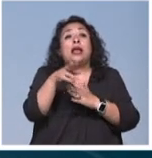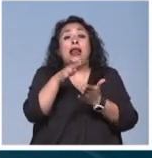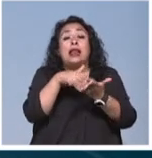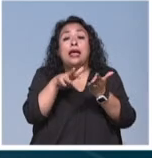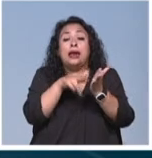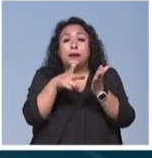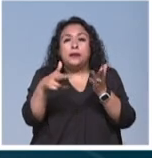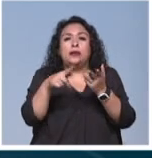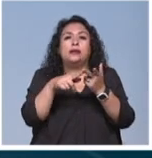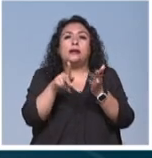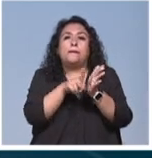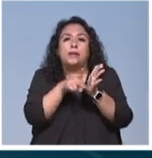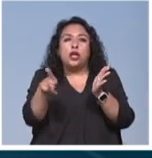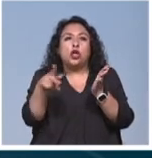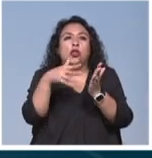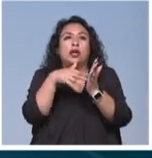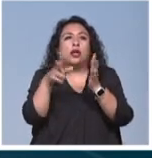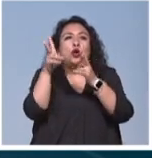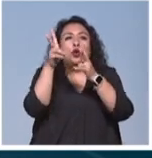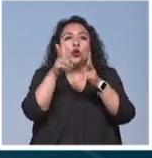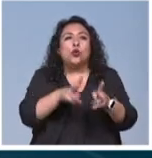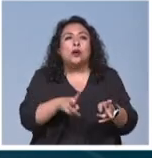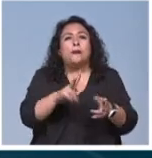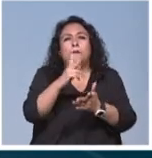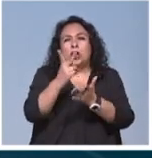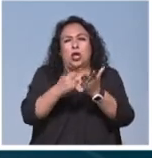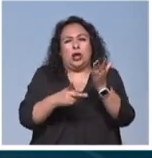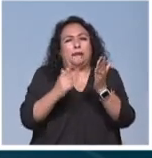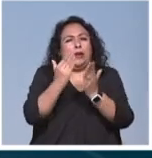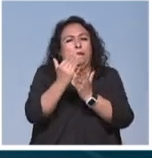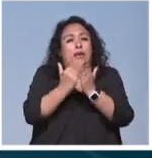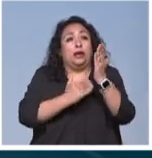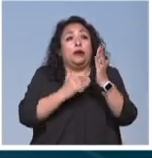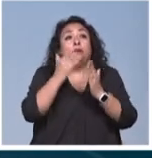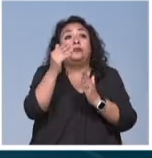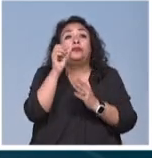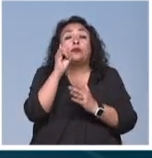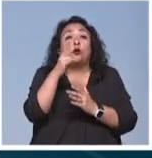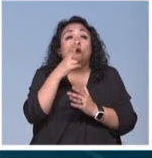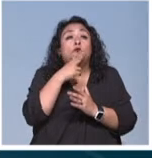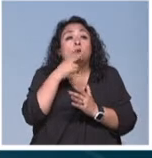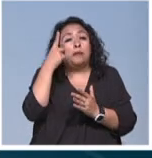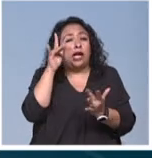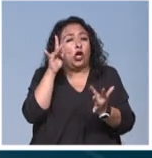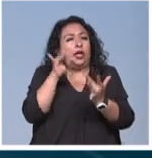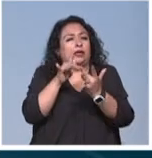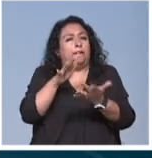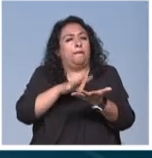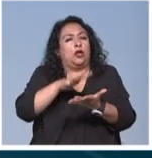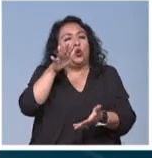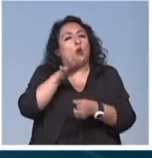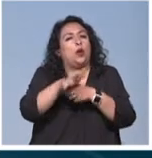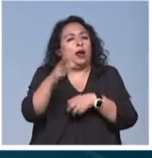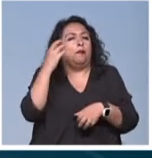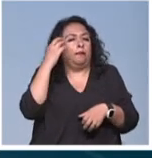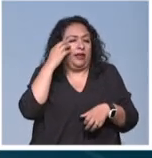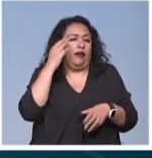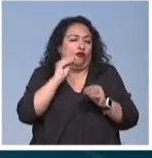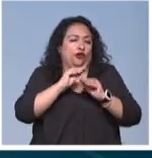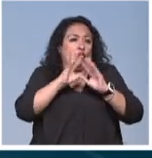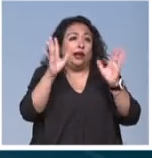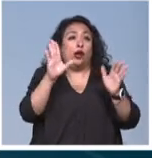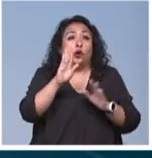periódicos o libros y la descarga de software Por supuesto que el dispositivo para conectarse por excelencia es el teléfono móvil el